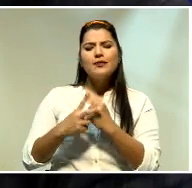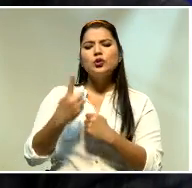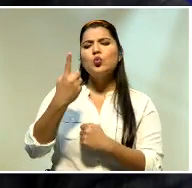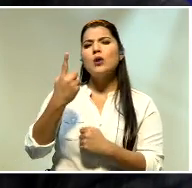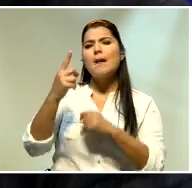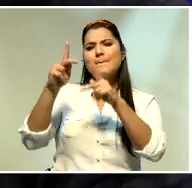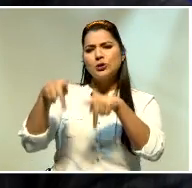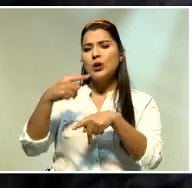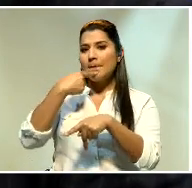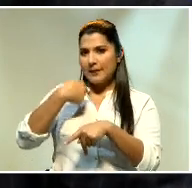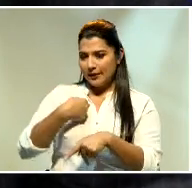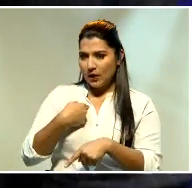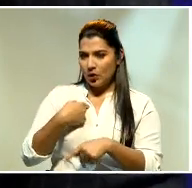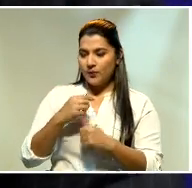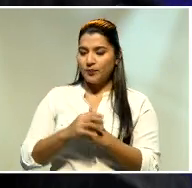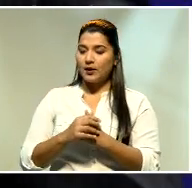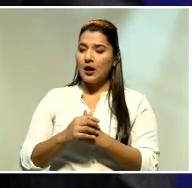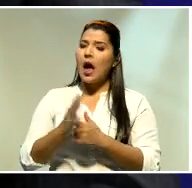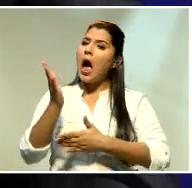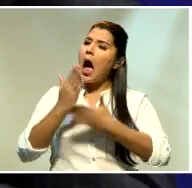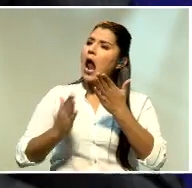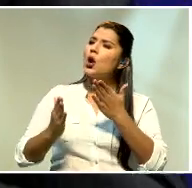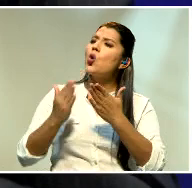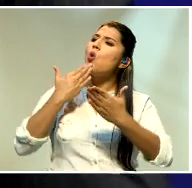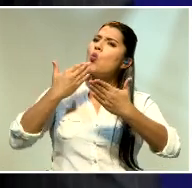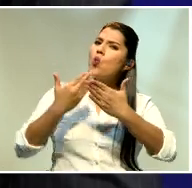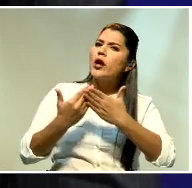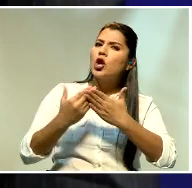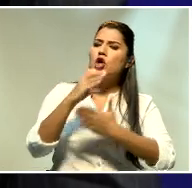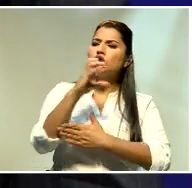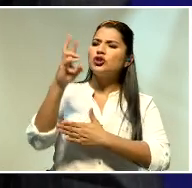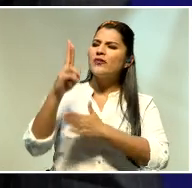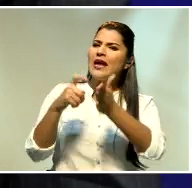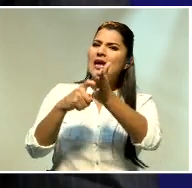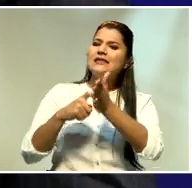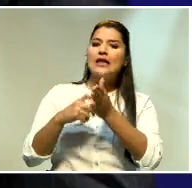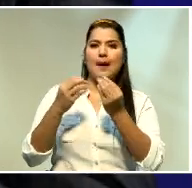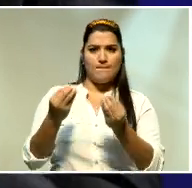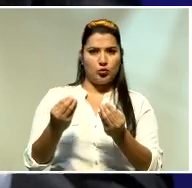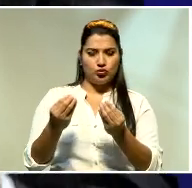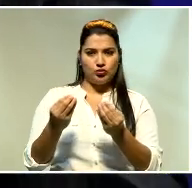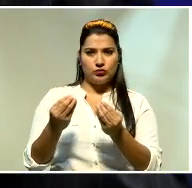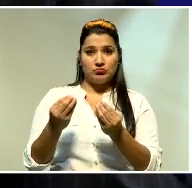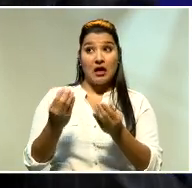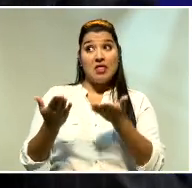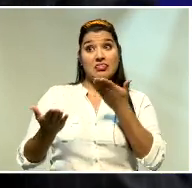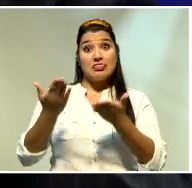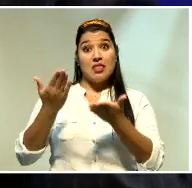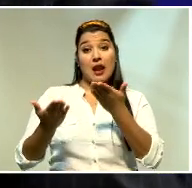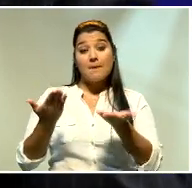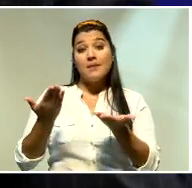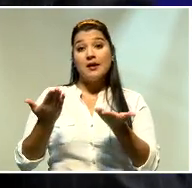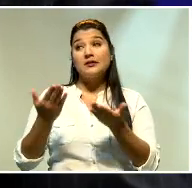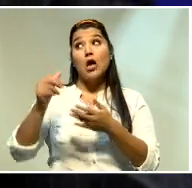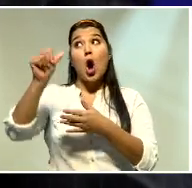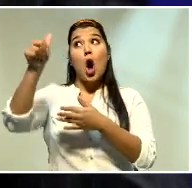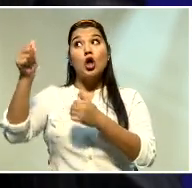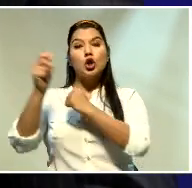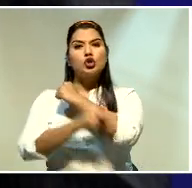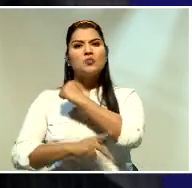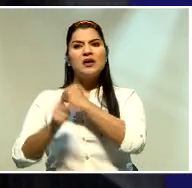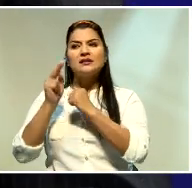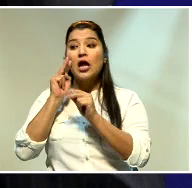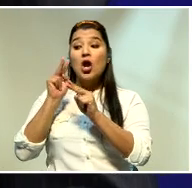persona querida, me dice, hay algo bueno que es que nuestro pueblo es un pueblo exigente. Lo que en otras sociedades sería, la gente lo vería